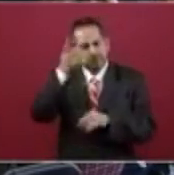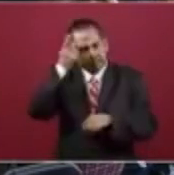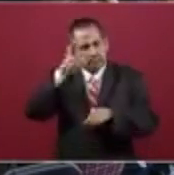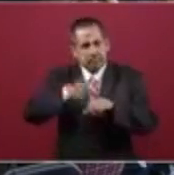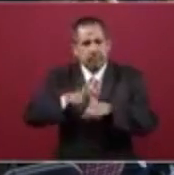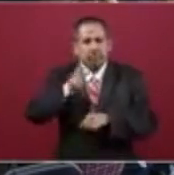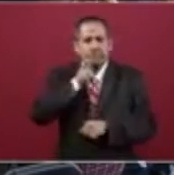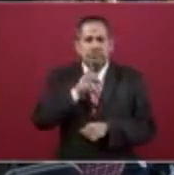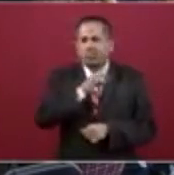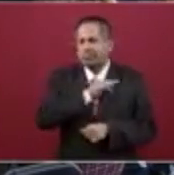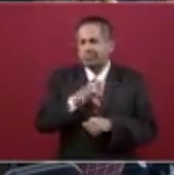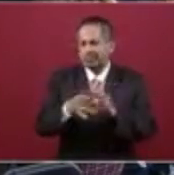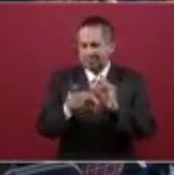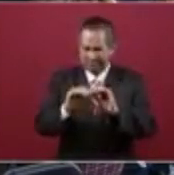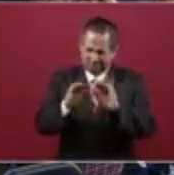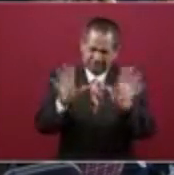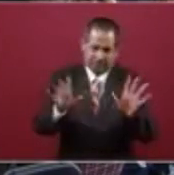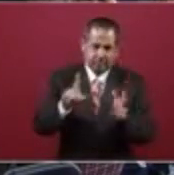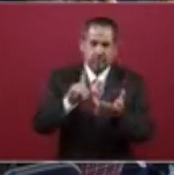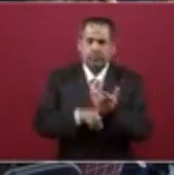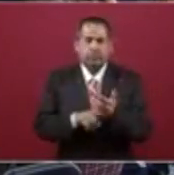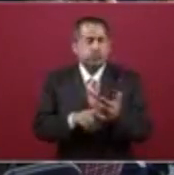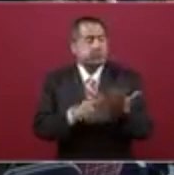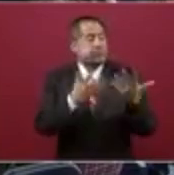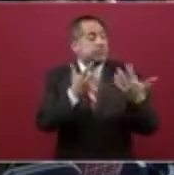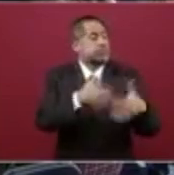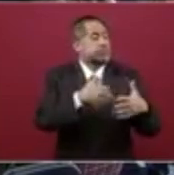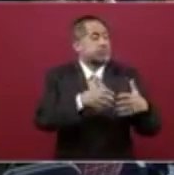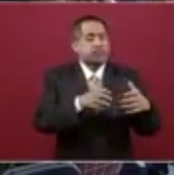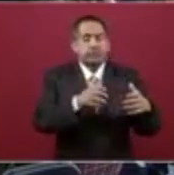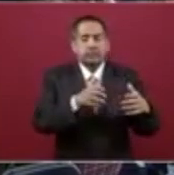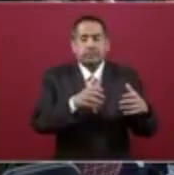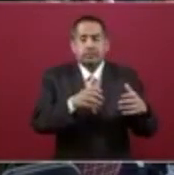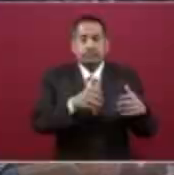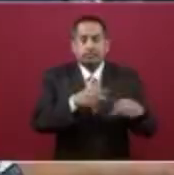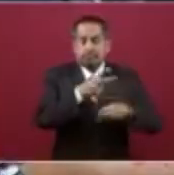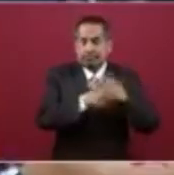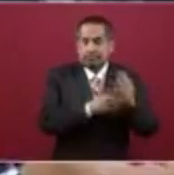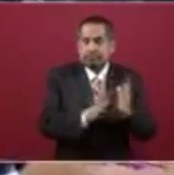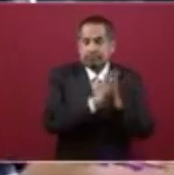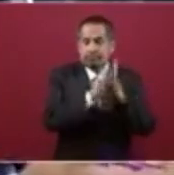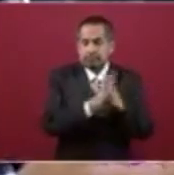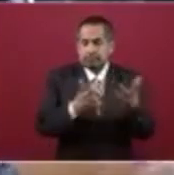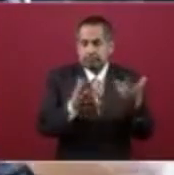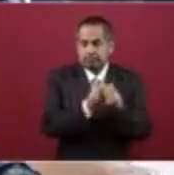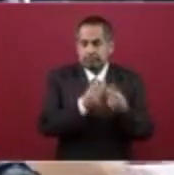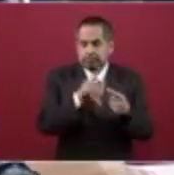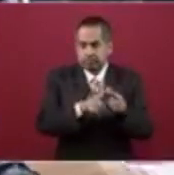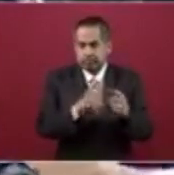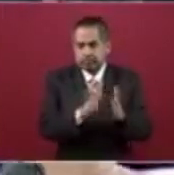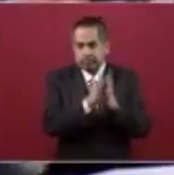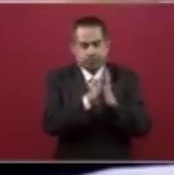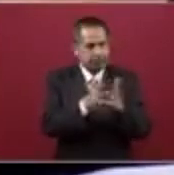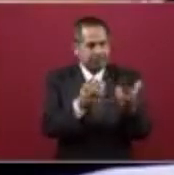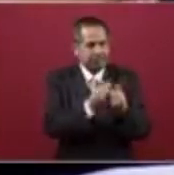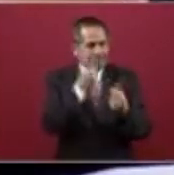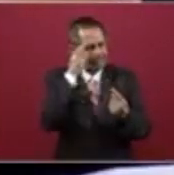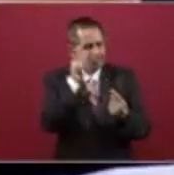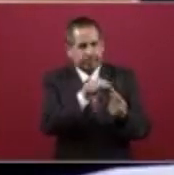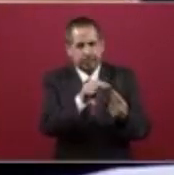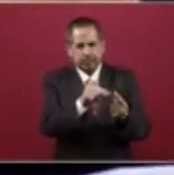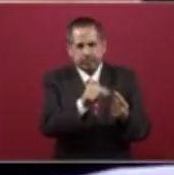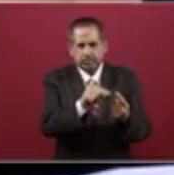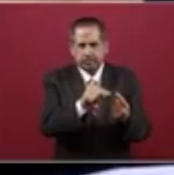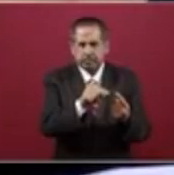Pemex aclararnos si entonces las empresas que van a participar en, bueno, que están participando en lo